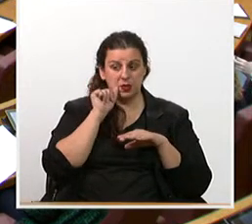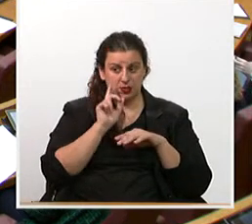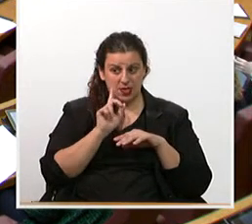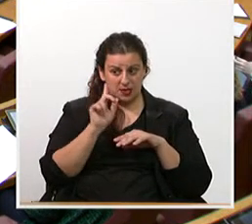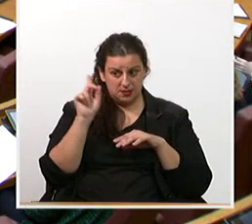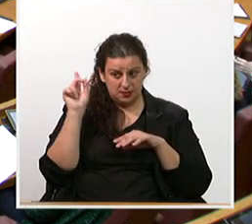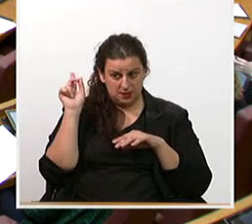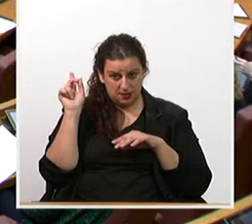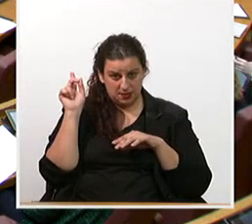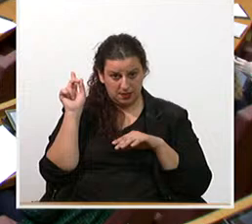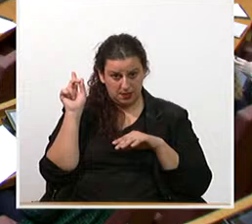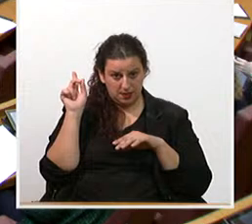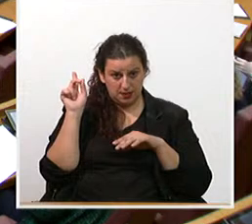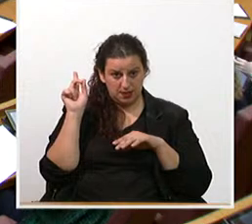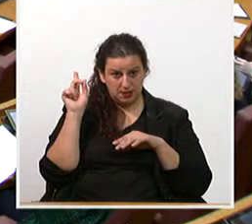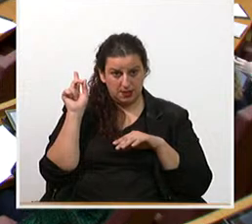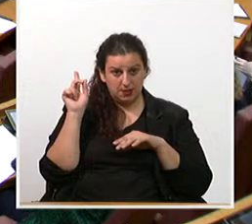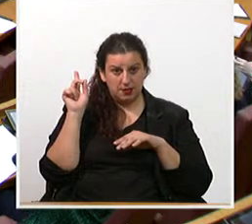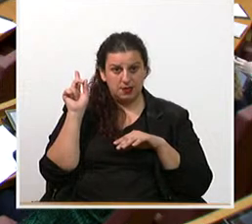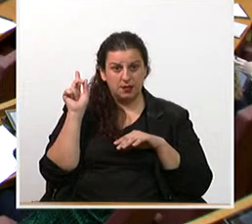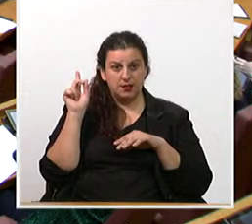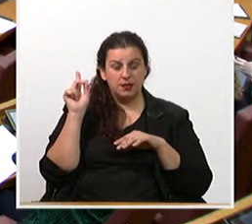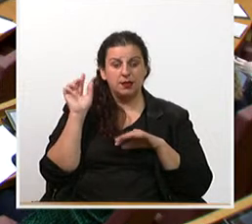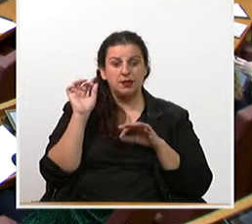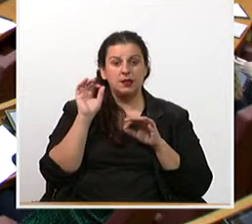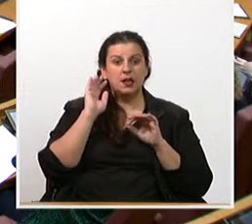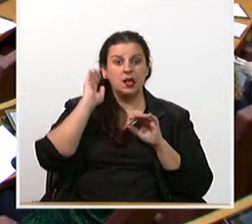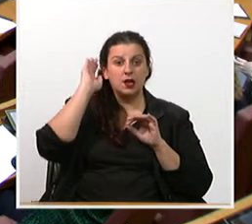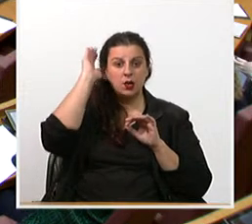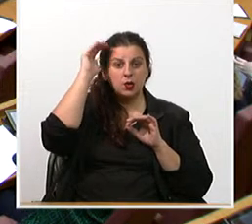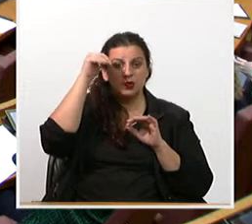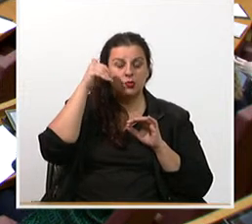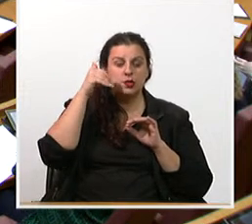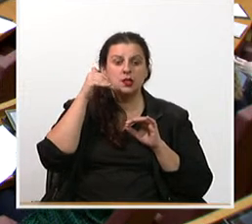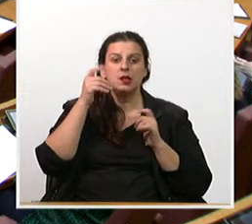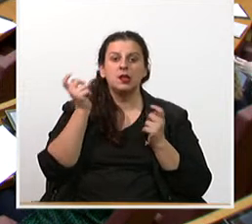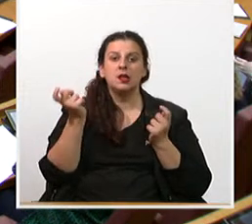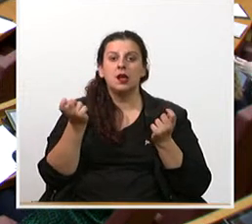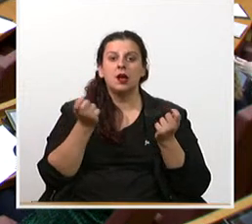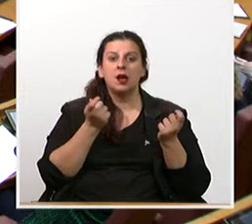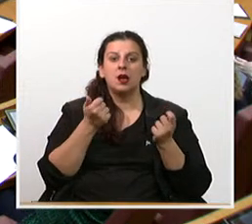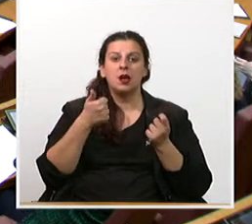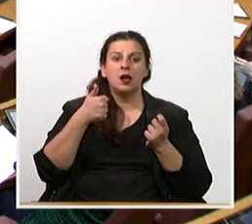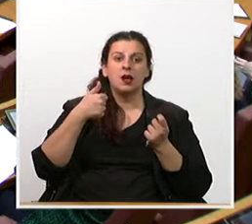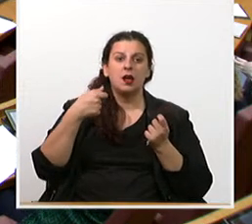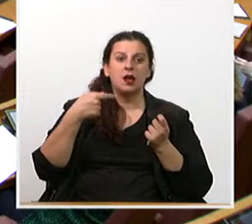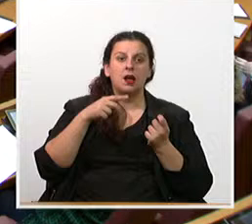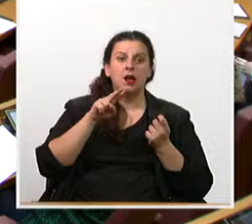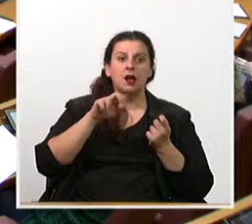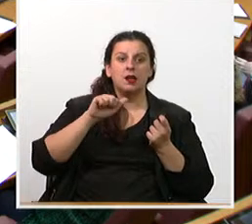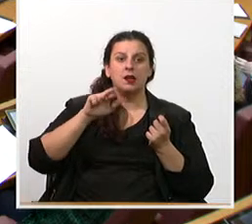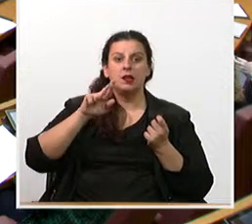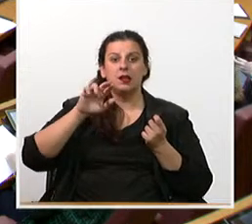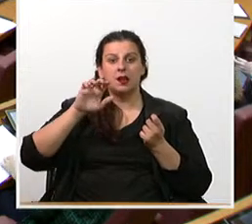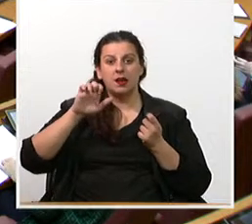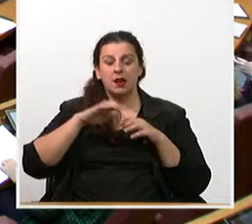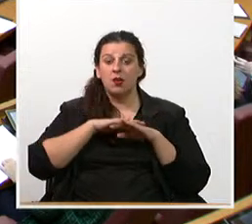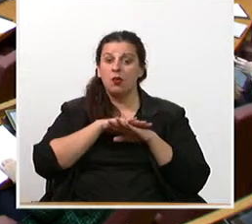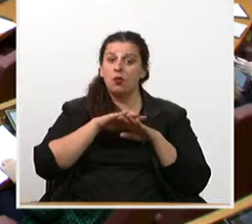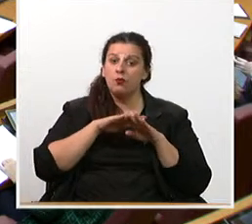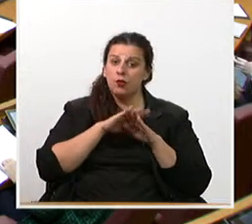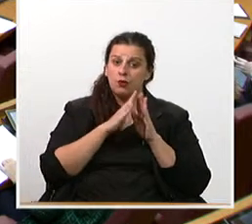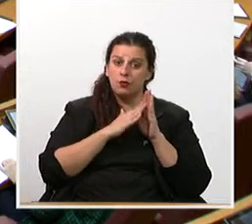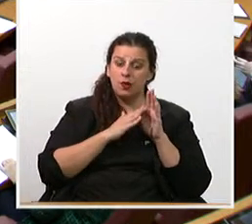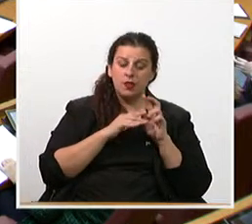Pedro Sánchez y la consellería dirigida por el señor Aguirre el gobierno valenciano de vox y